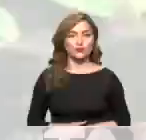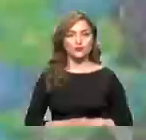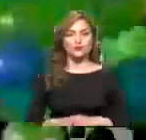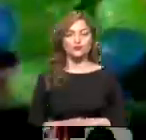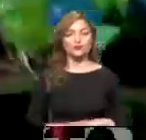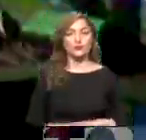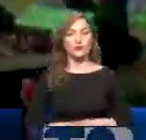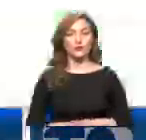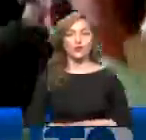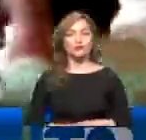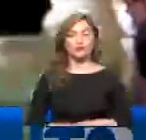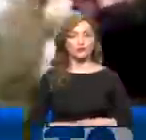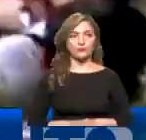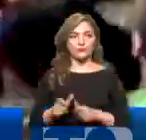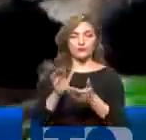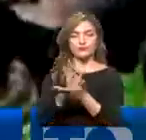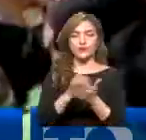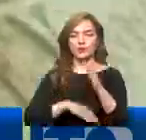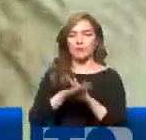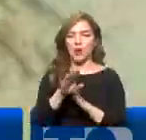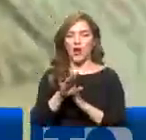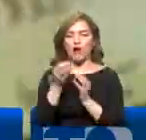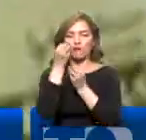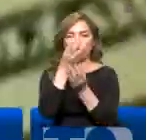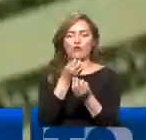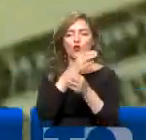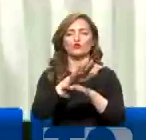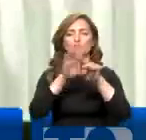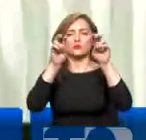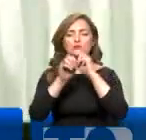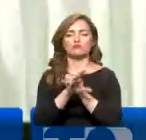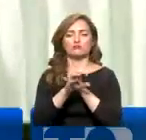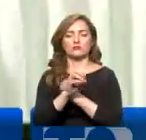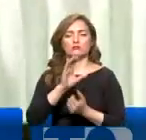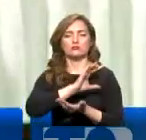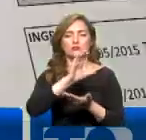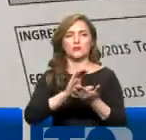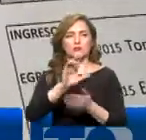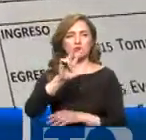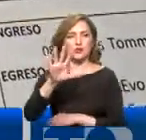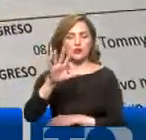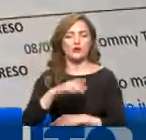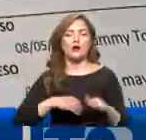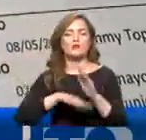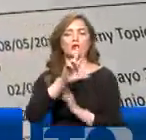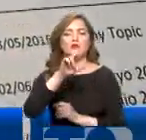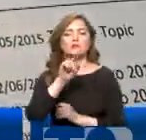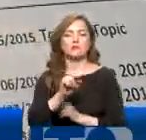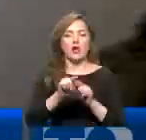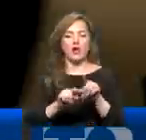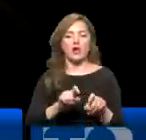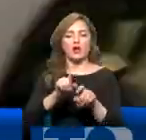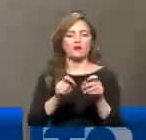Nuevas voces podrían aportar al caso de presuntos aportes irregulares a las campañas de Alianza País, basándose en los más de 3.000